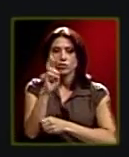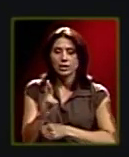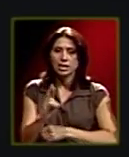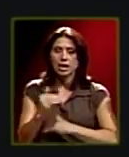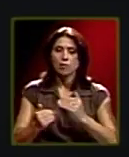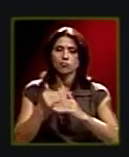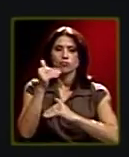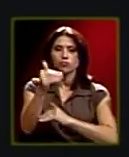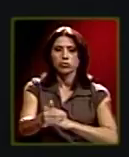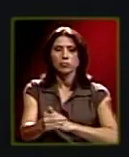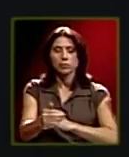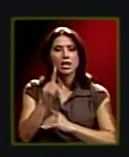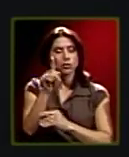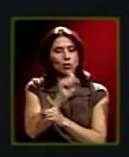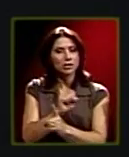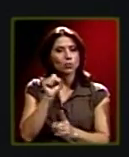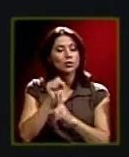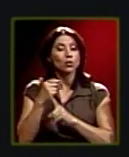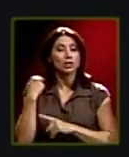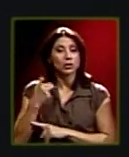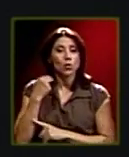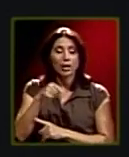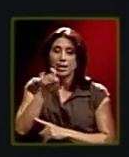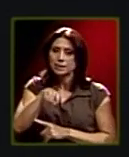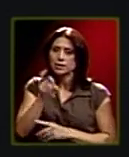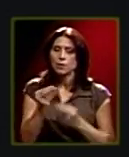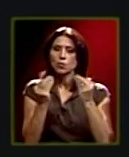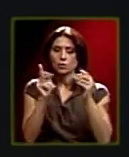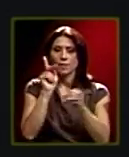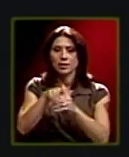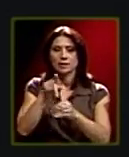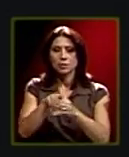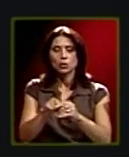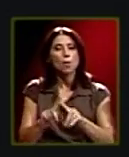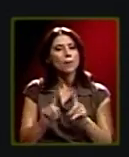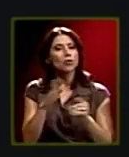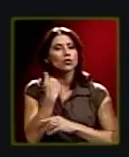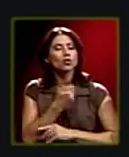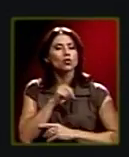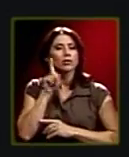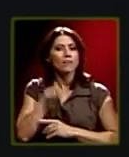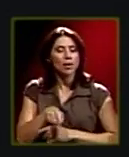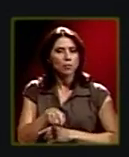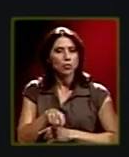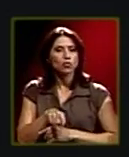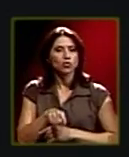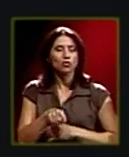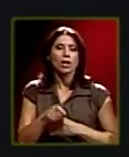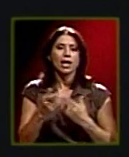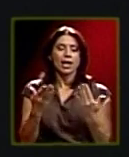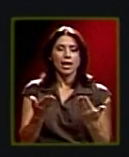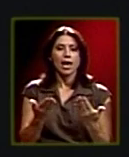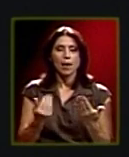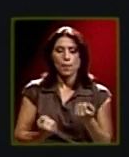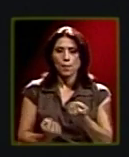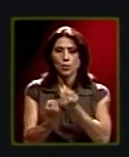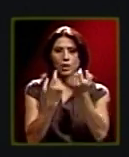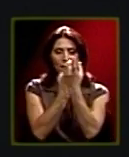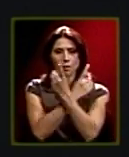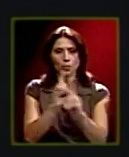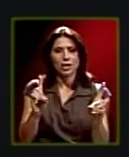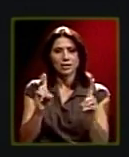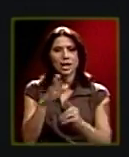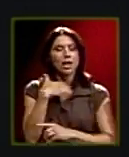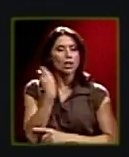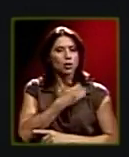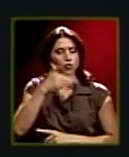histórico, va a requerir una gran participación, pero lo que tenemos que darles es un espaldarazo a la democracia, y esto creo que los costarricenses tenemos